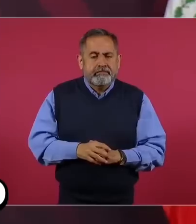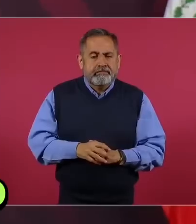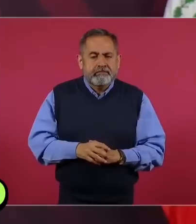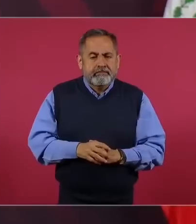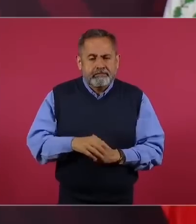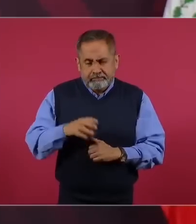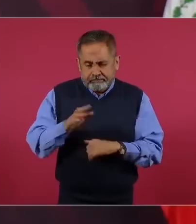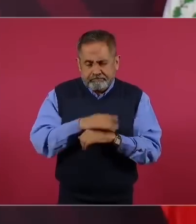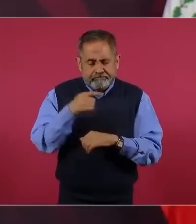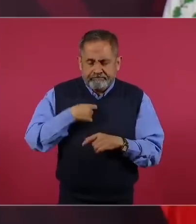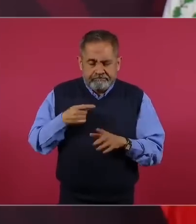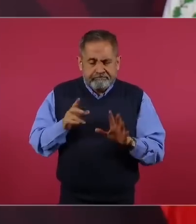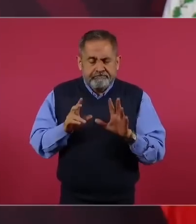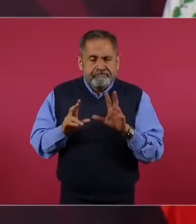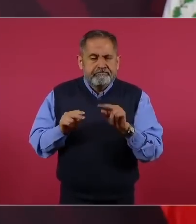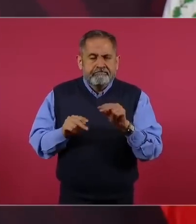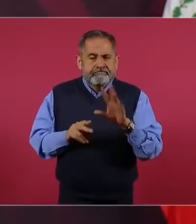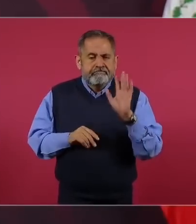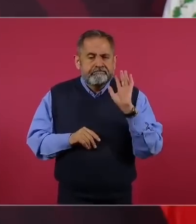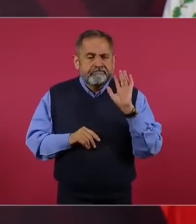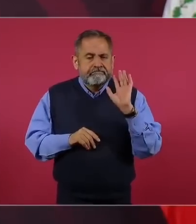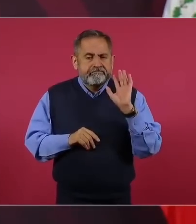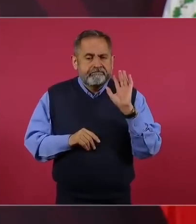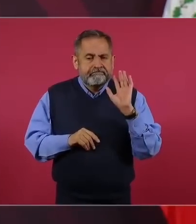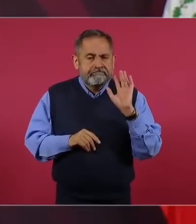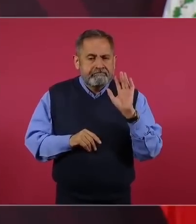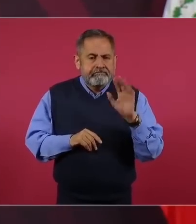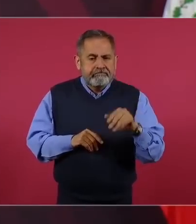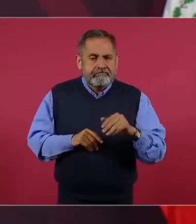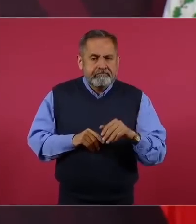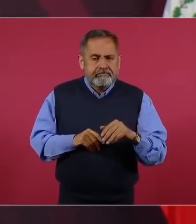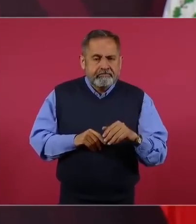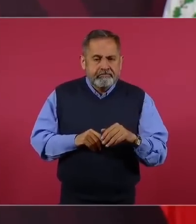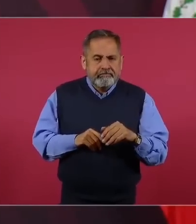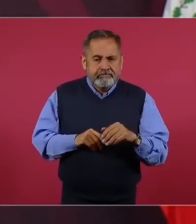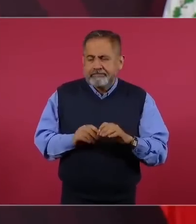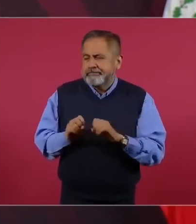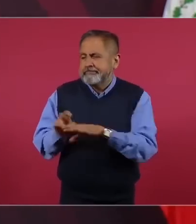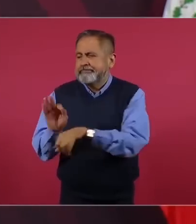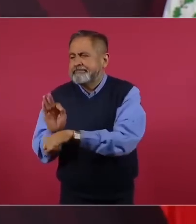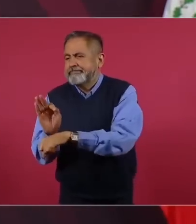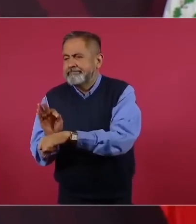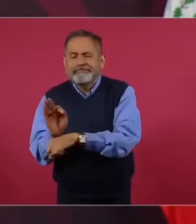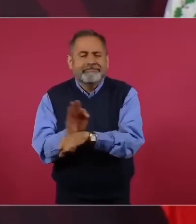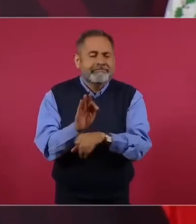porque nosotros no vamos a darle impunidad a nadie,